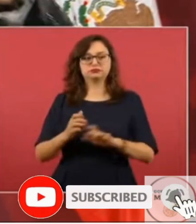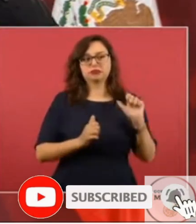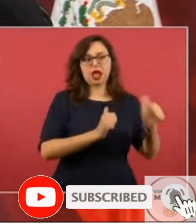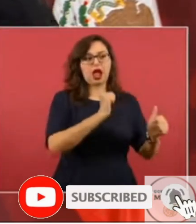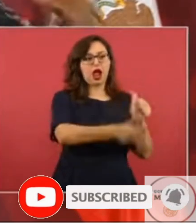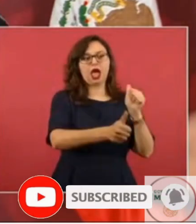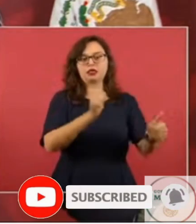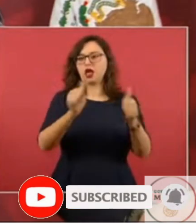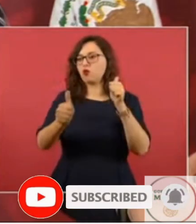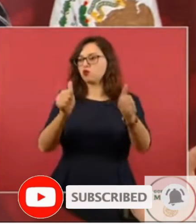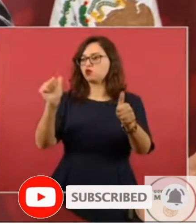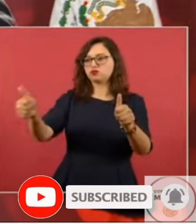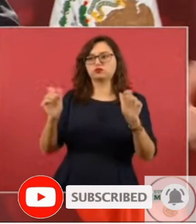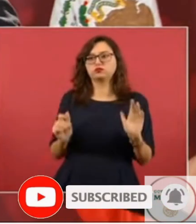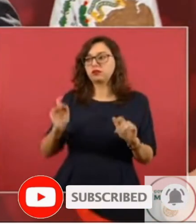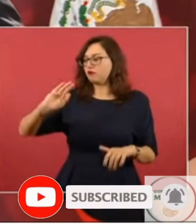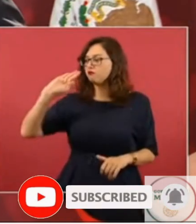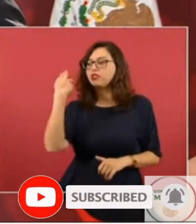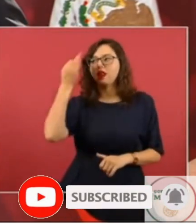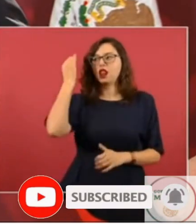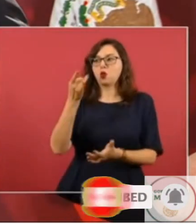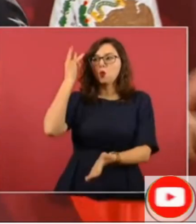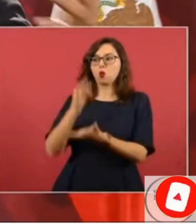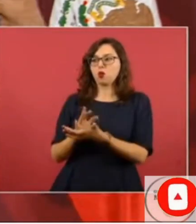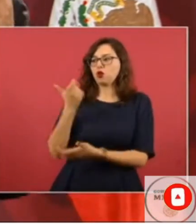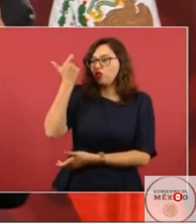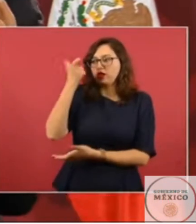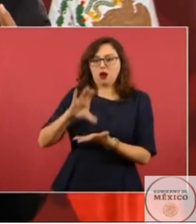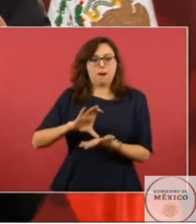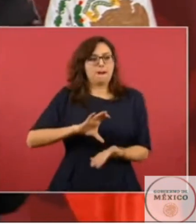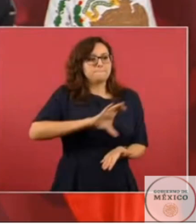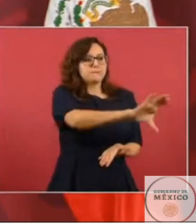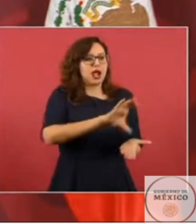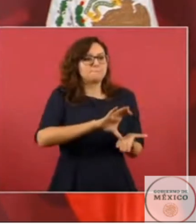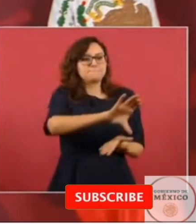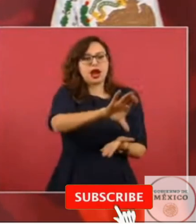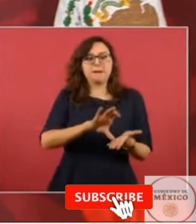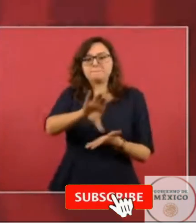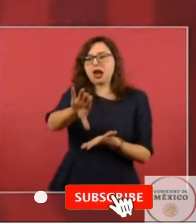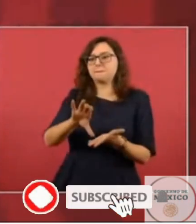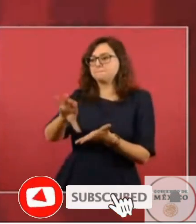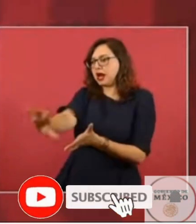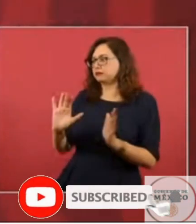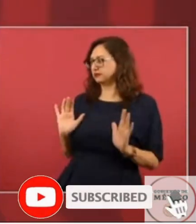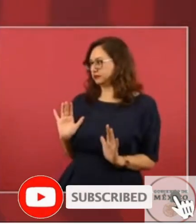y se abandona el sistema de salud pública, y lo único que queda federalizado,